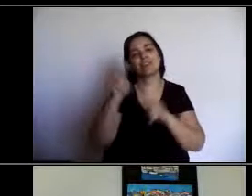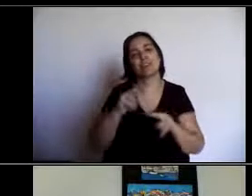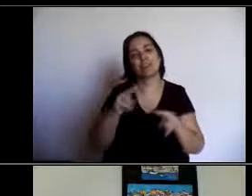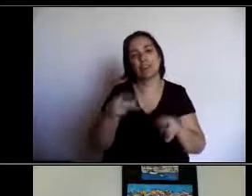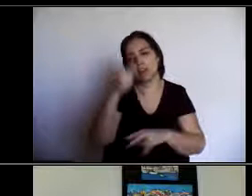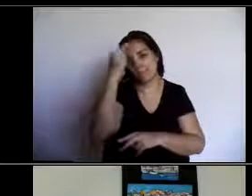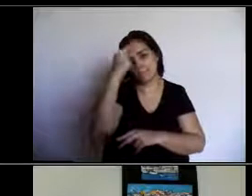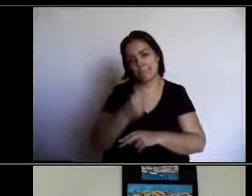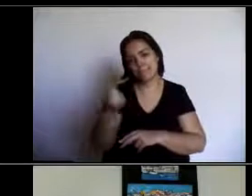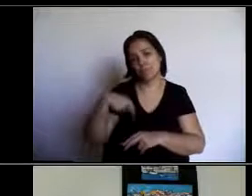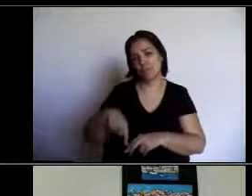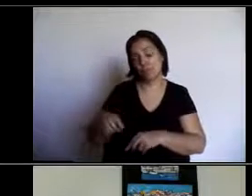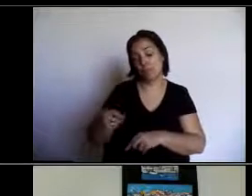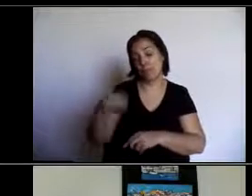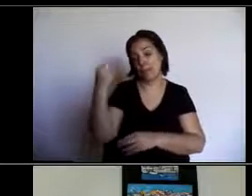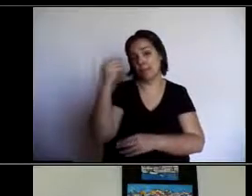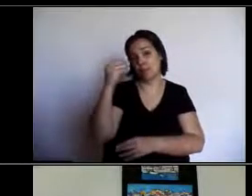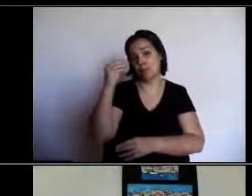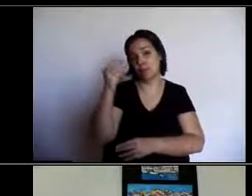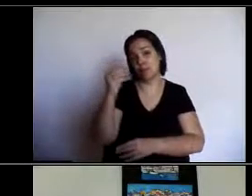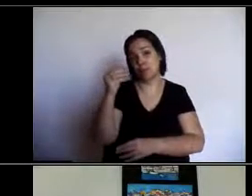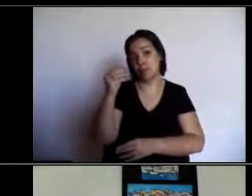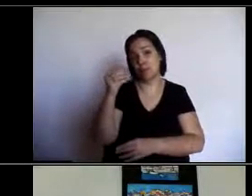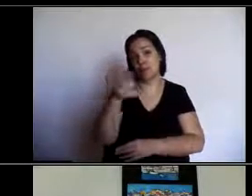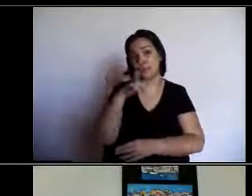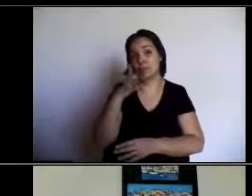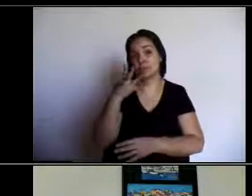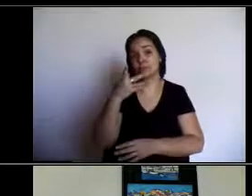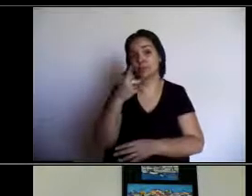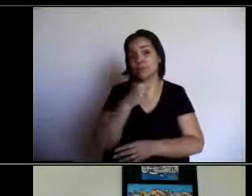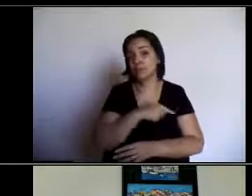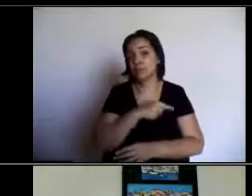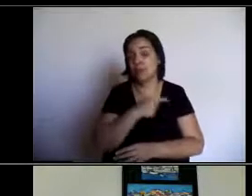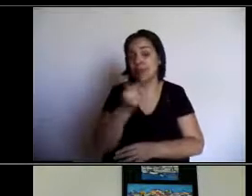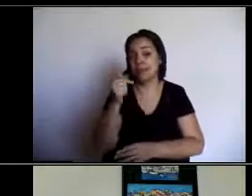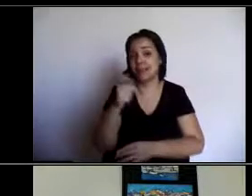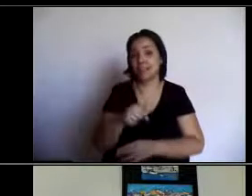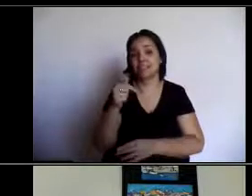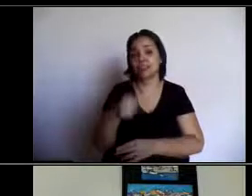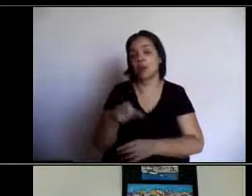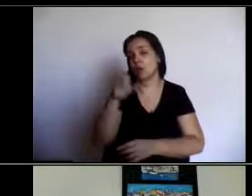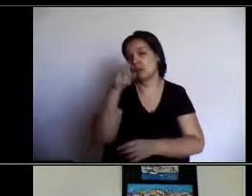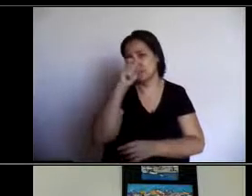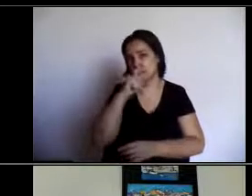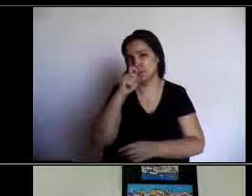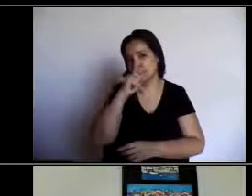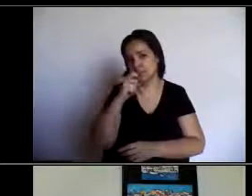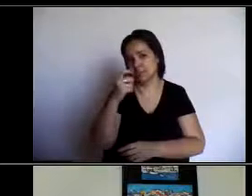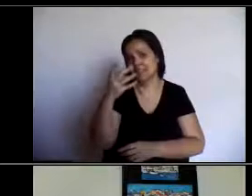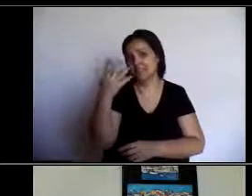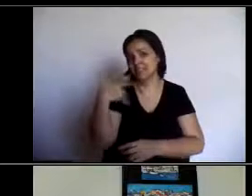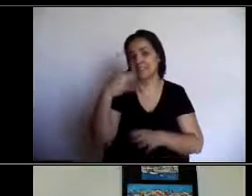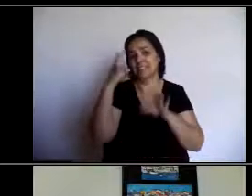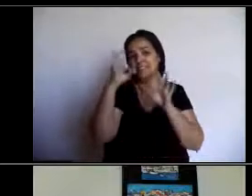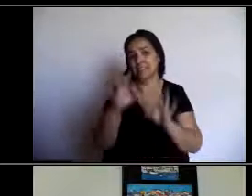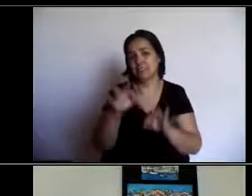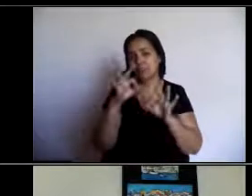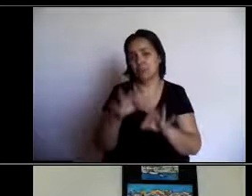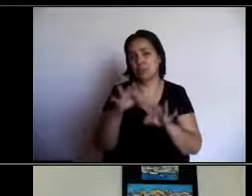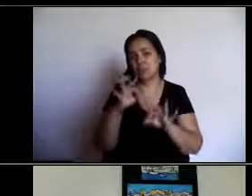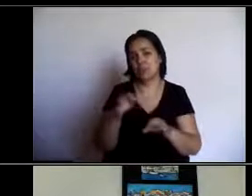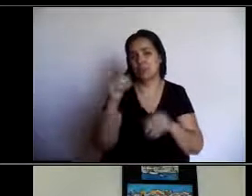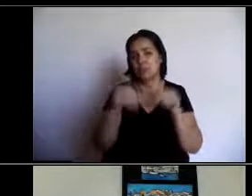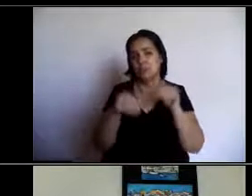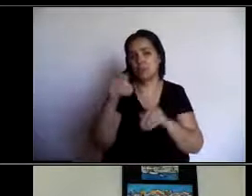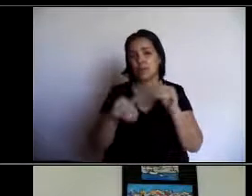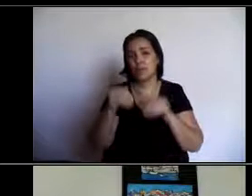perfil profesional de nuestros jóvenes. En ese sentido, este año hemos puesto, bueno, para ser exactos, pertenece a la convocatoria